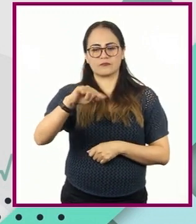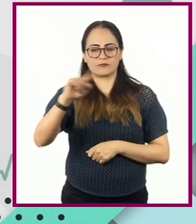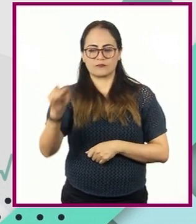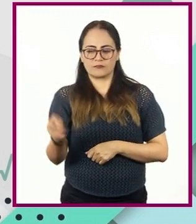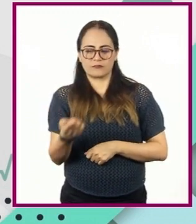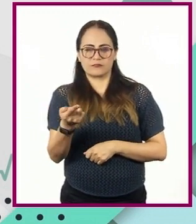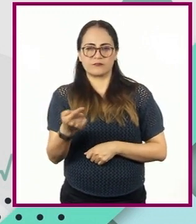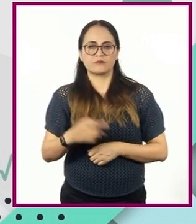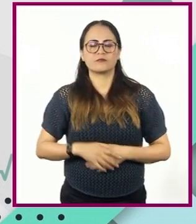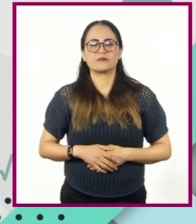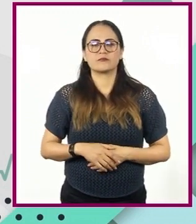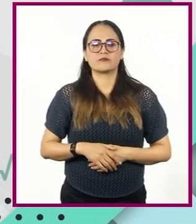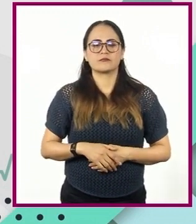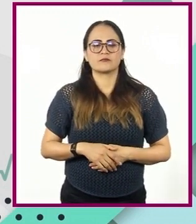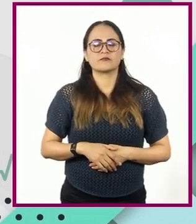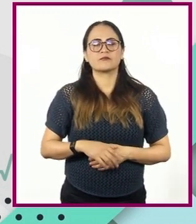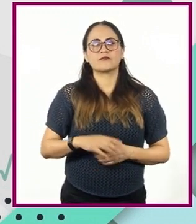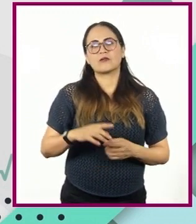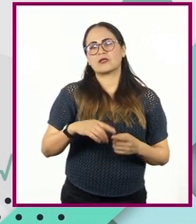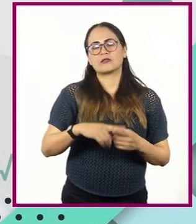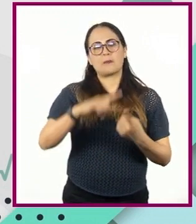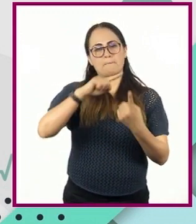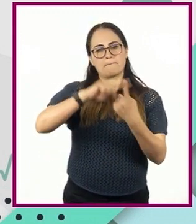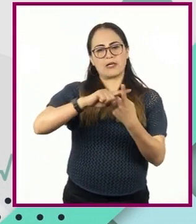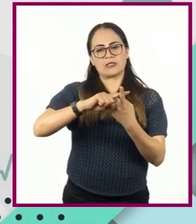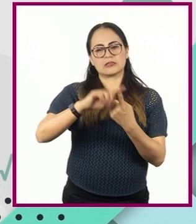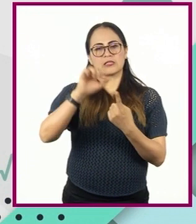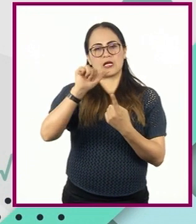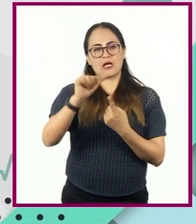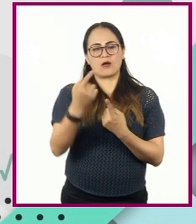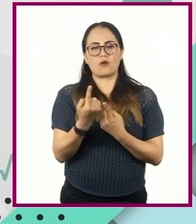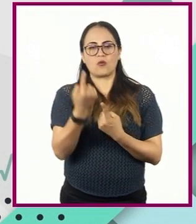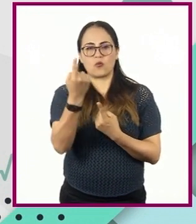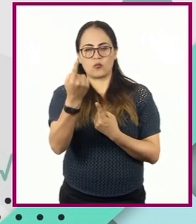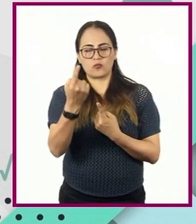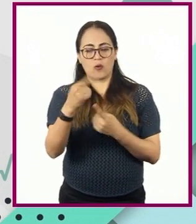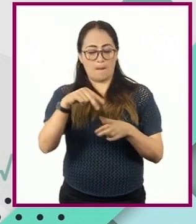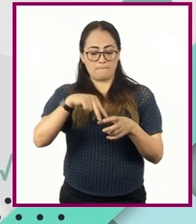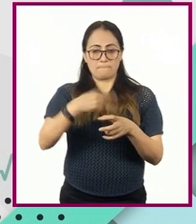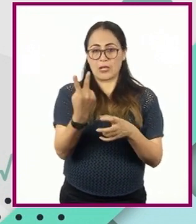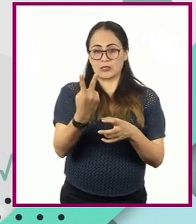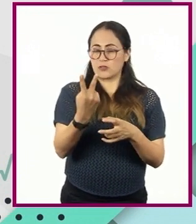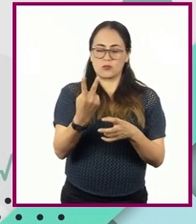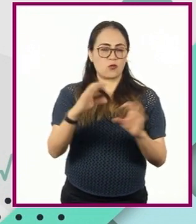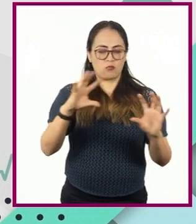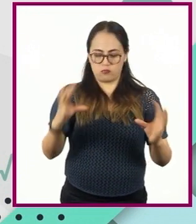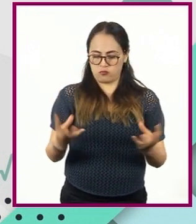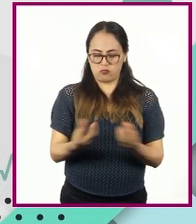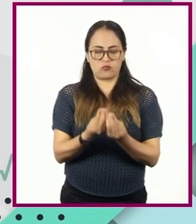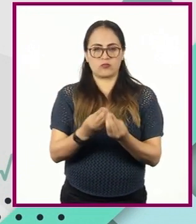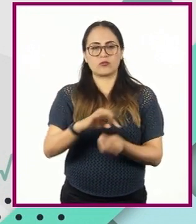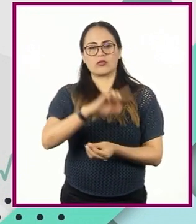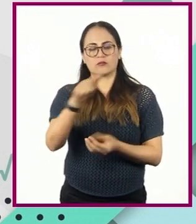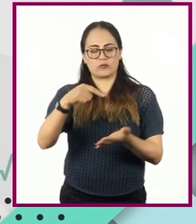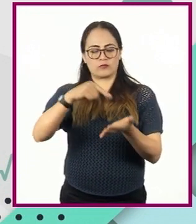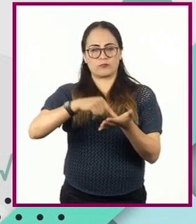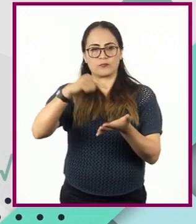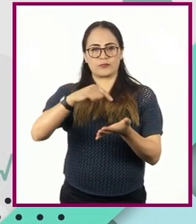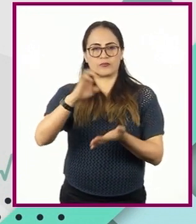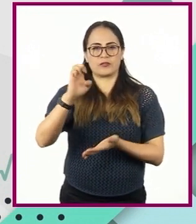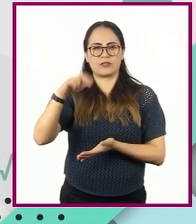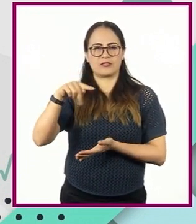paréntesis, luego el signo más y A1, todo sin espacio y damos Enter. Con esta